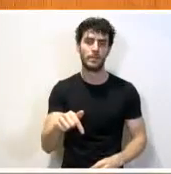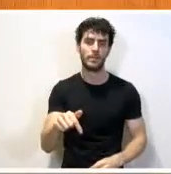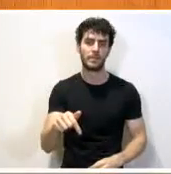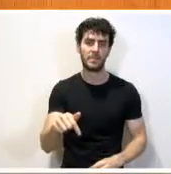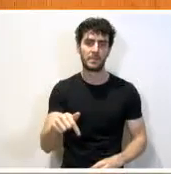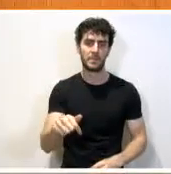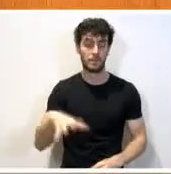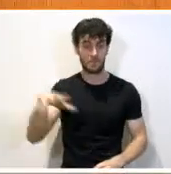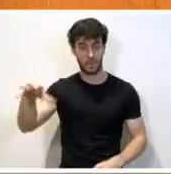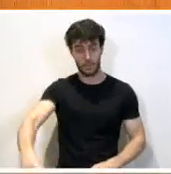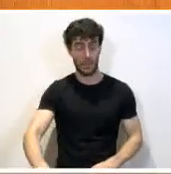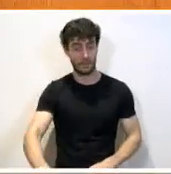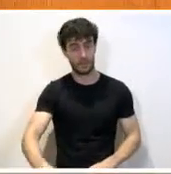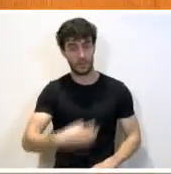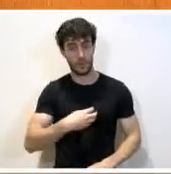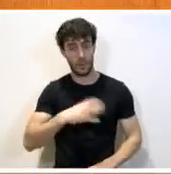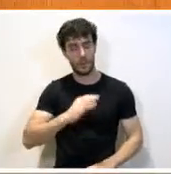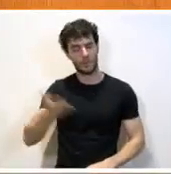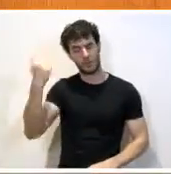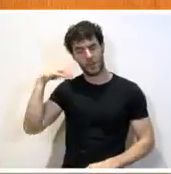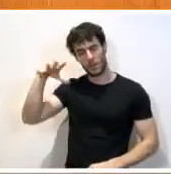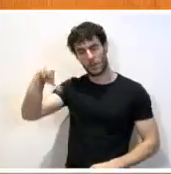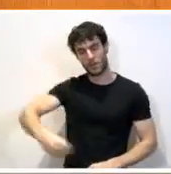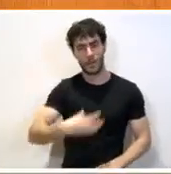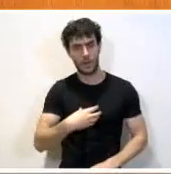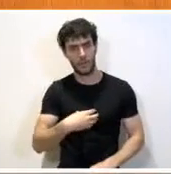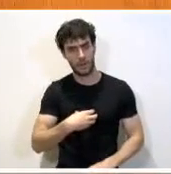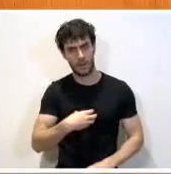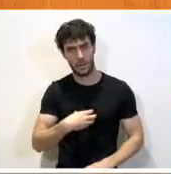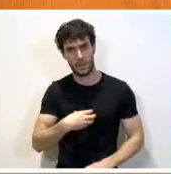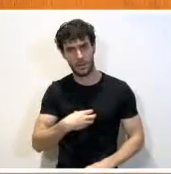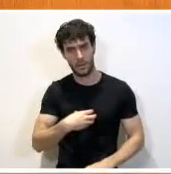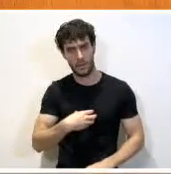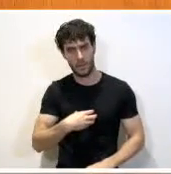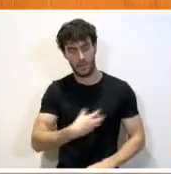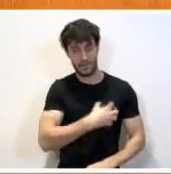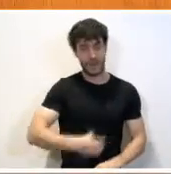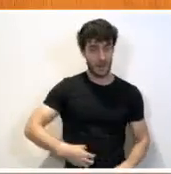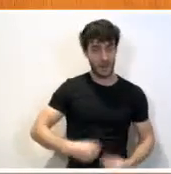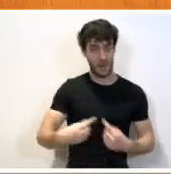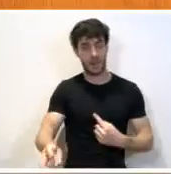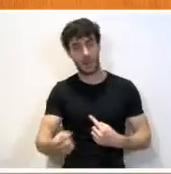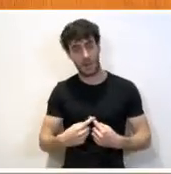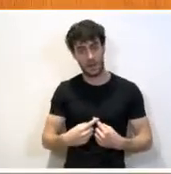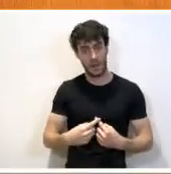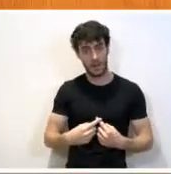ir a comprar, por ejemplo, o no podían ir a comprar, por ejemplo, de Bergasa a Arnedo sin quedarse a comer en